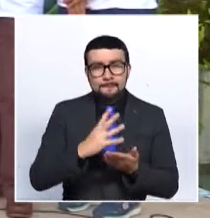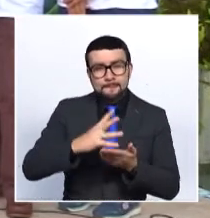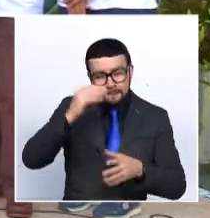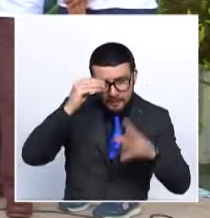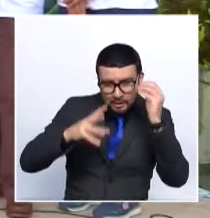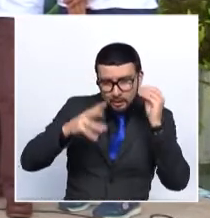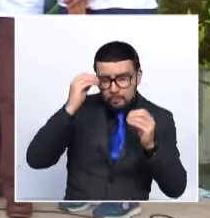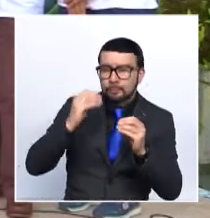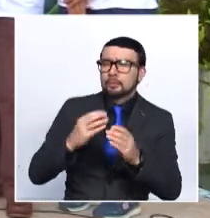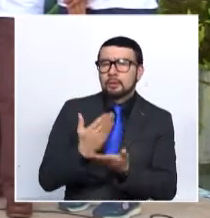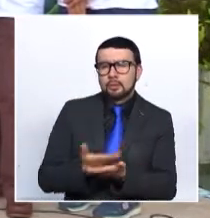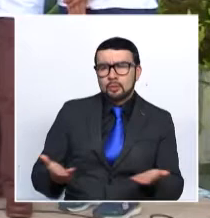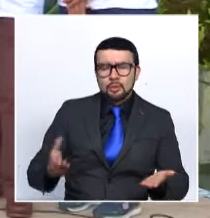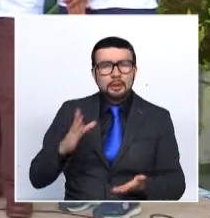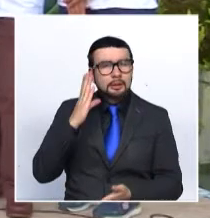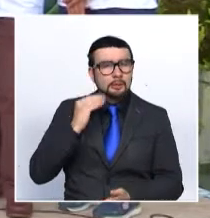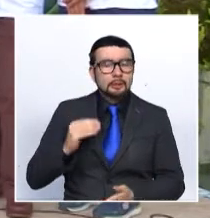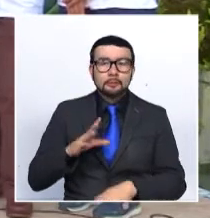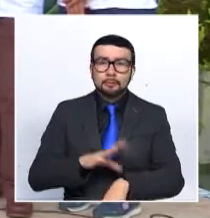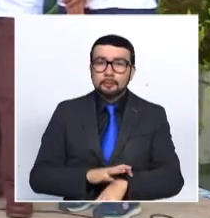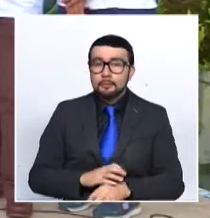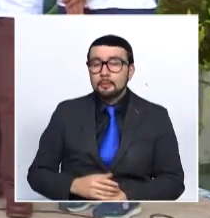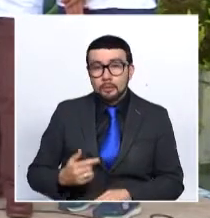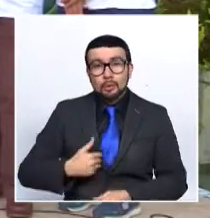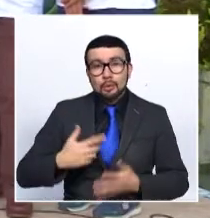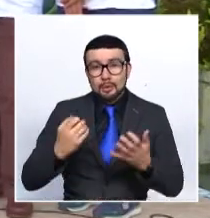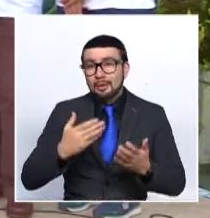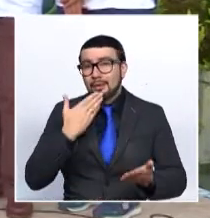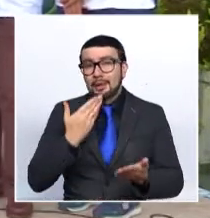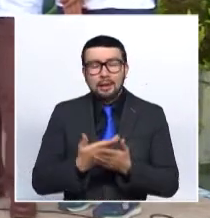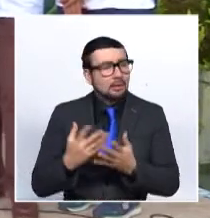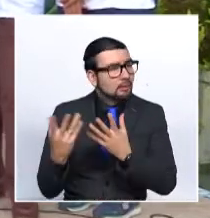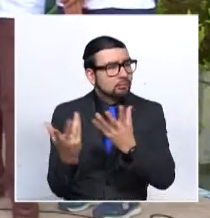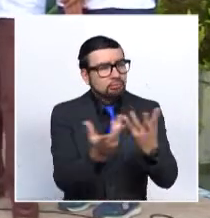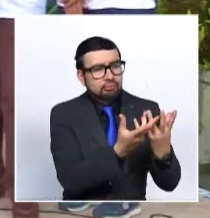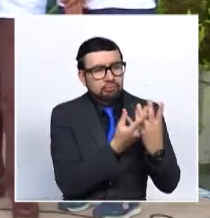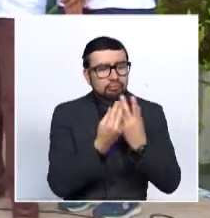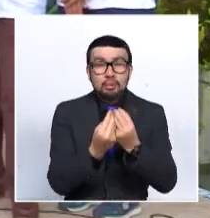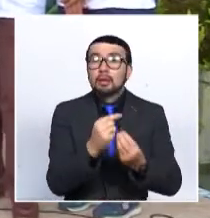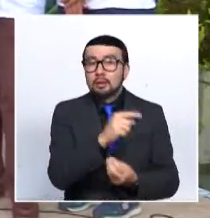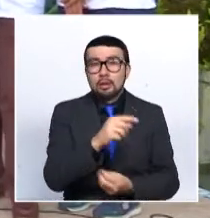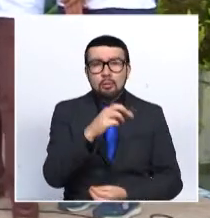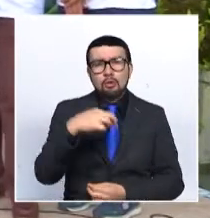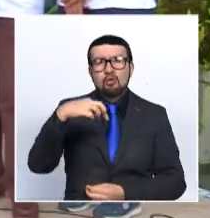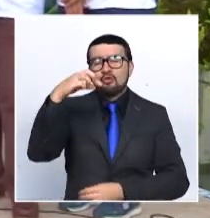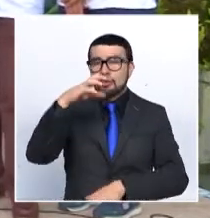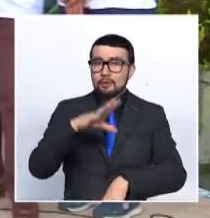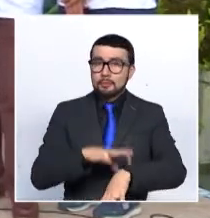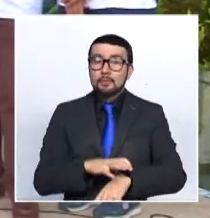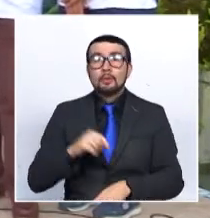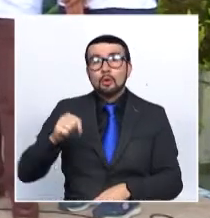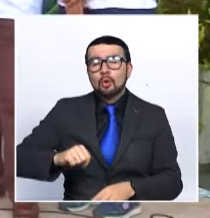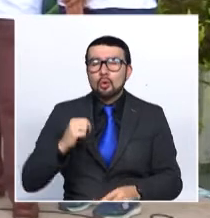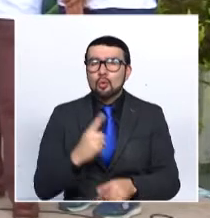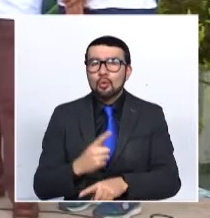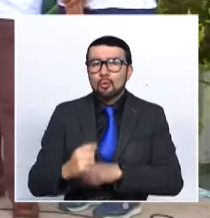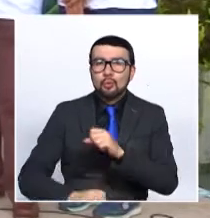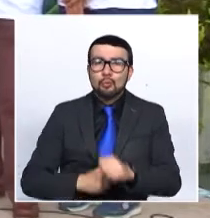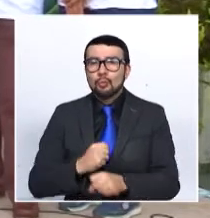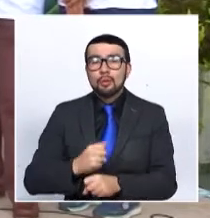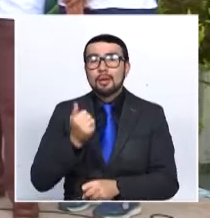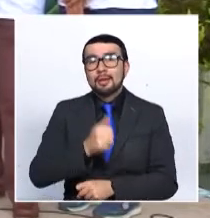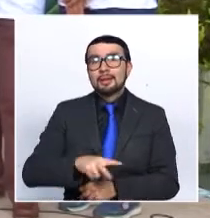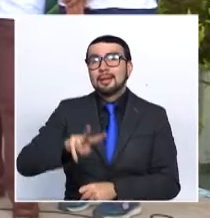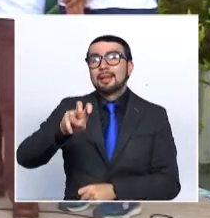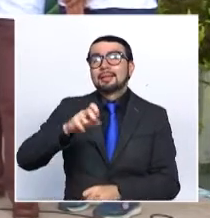experiencia médica. Yo quiero agradecer a todo este equipo de profesionales de la salud Hoy en nuestro cumpleaños, 17 años de